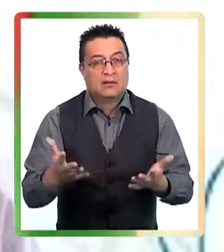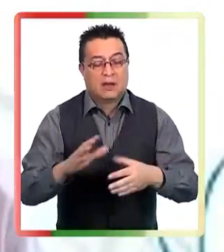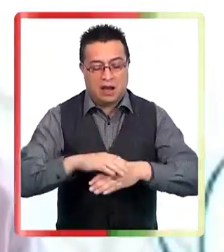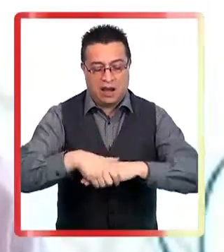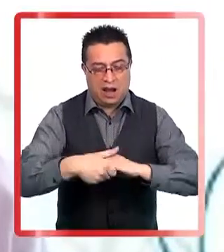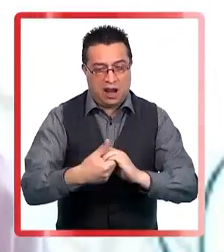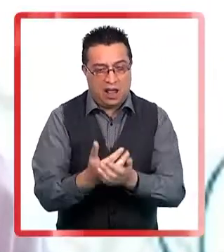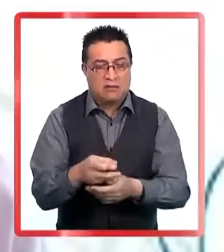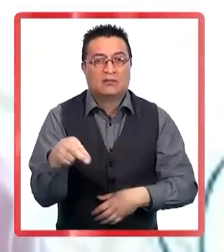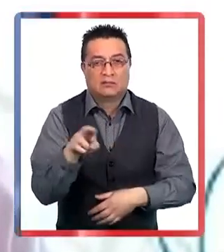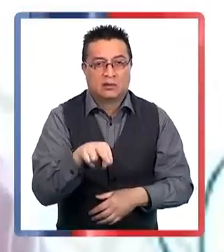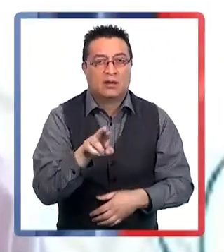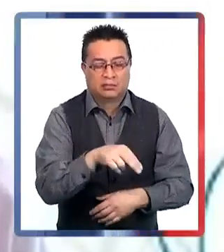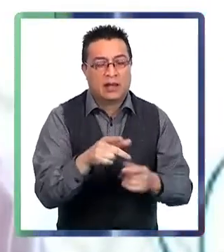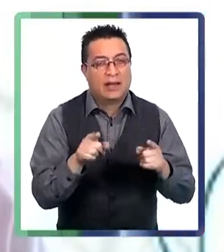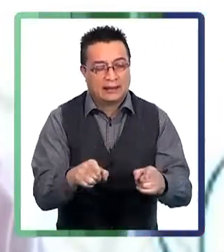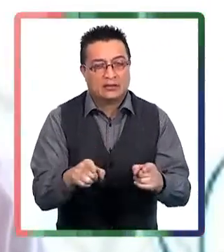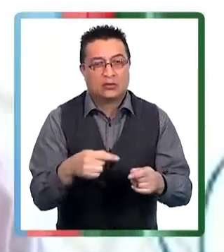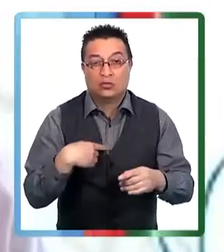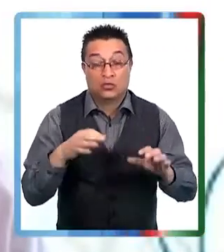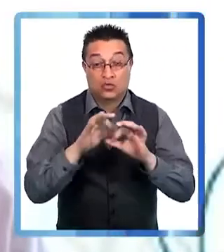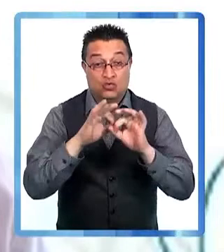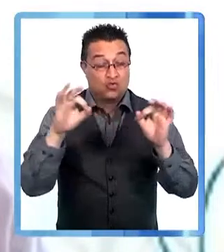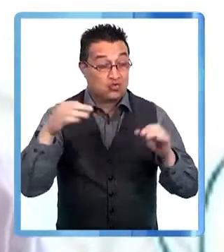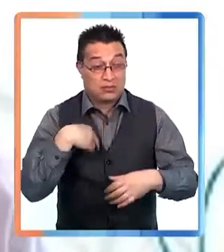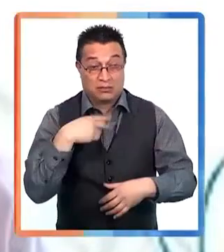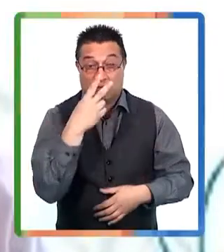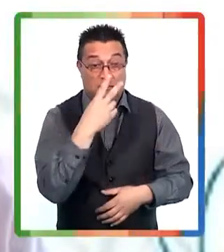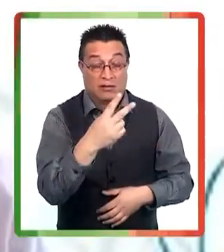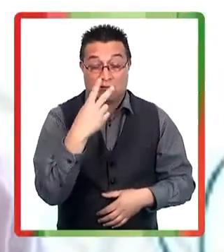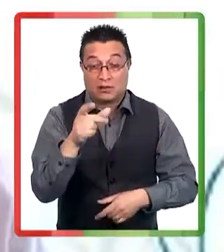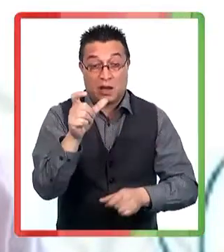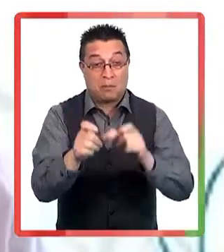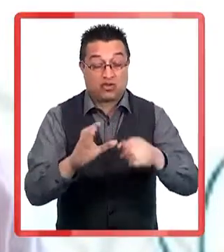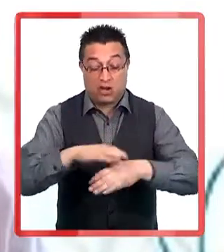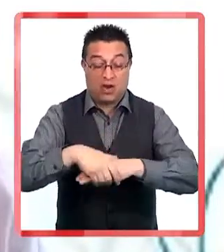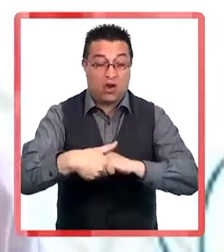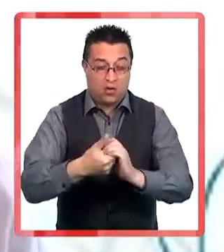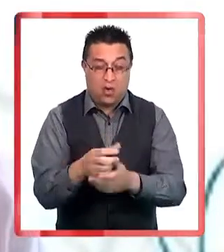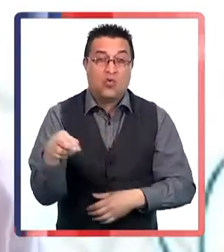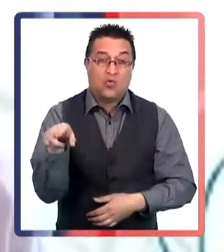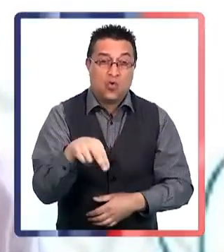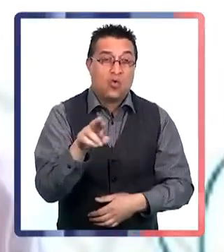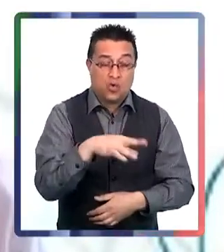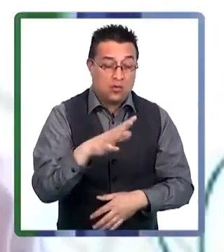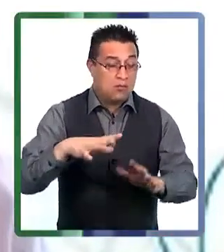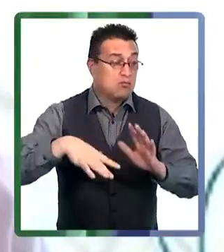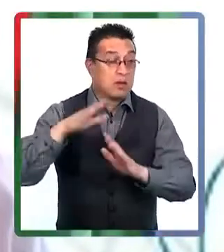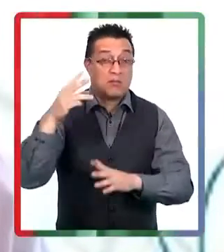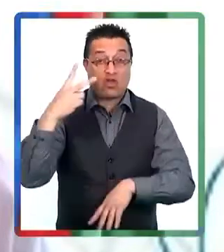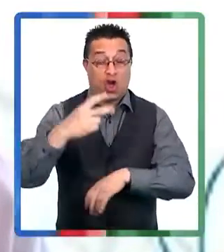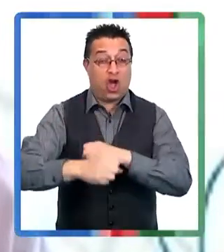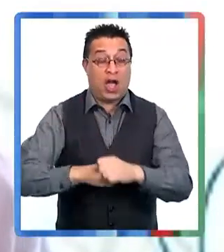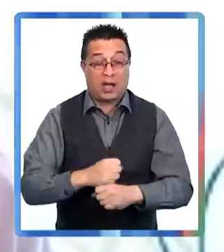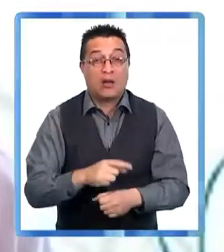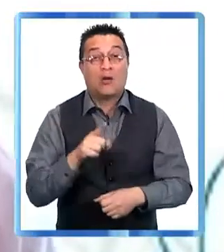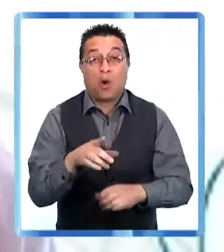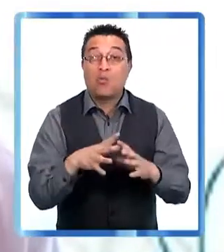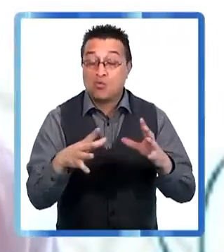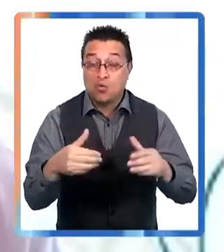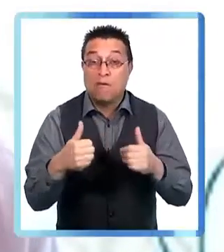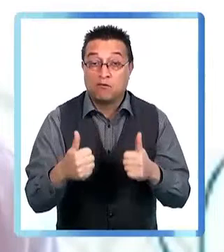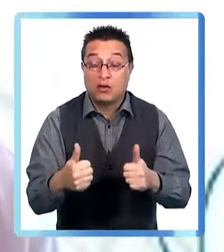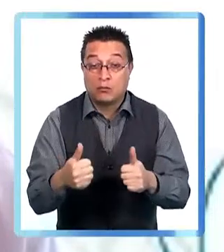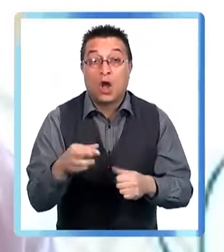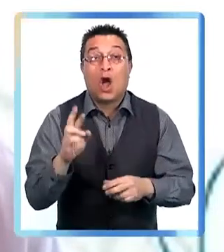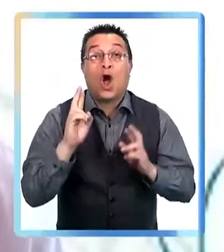adecuadamente, lavado de manos frecuentemente. Yo nunca había visto a la gente lavarse tanto las manos como en los últimos 2 años, ¿ya? Y creo que eso